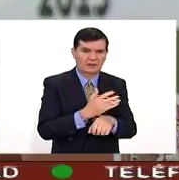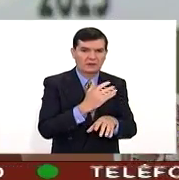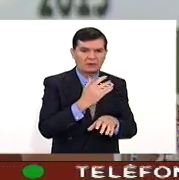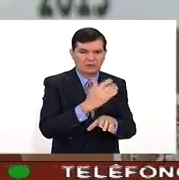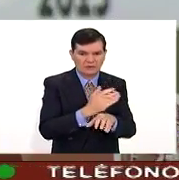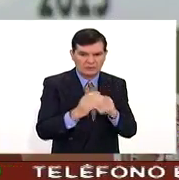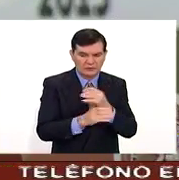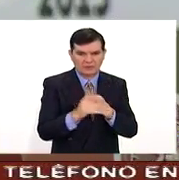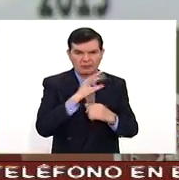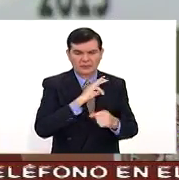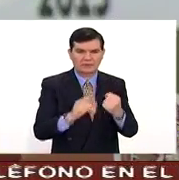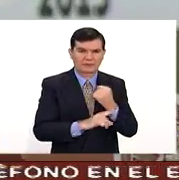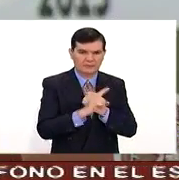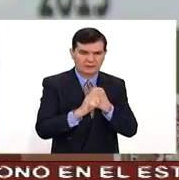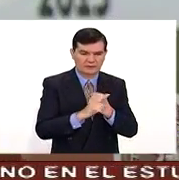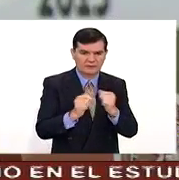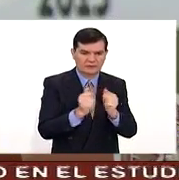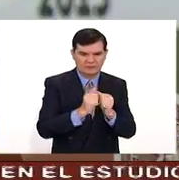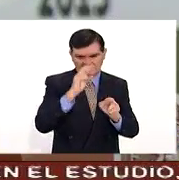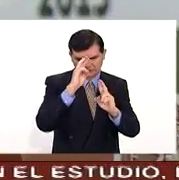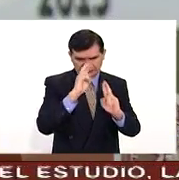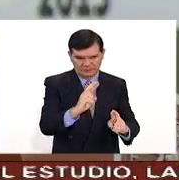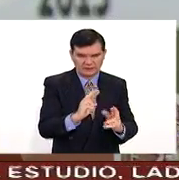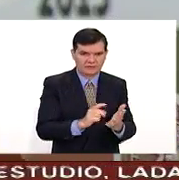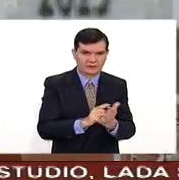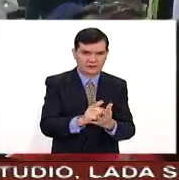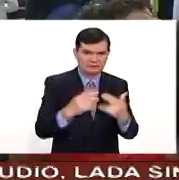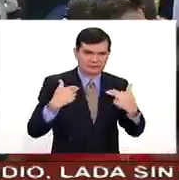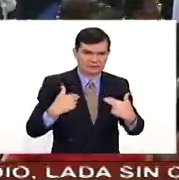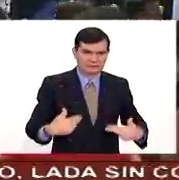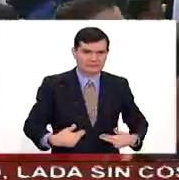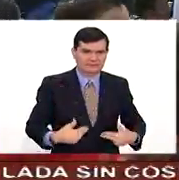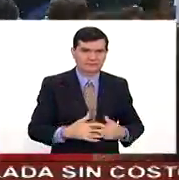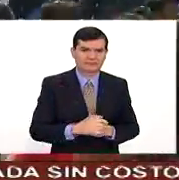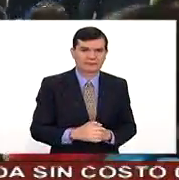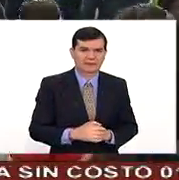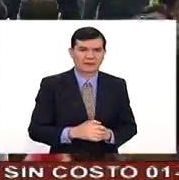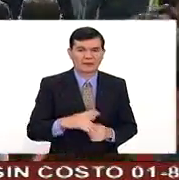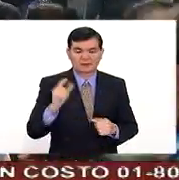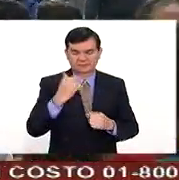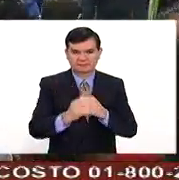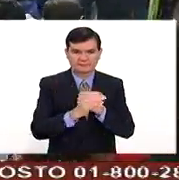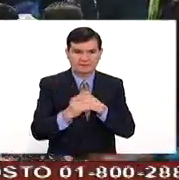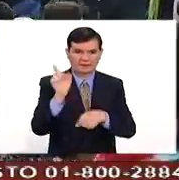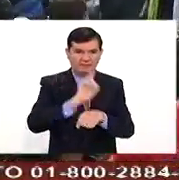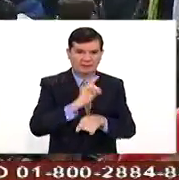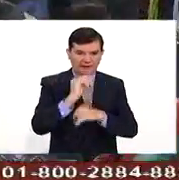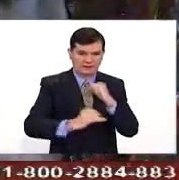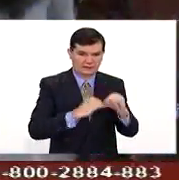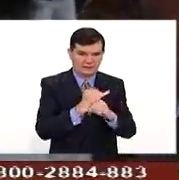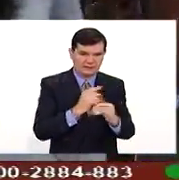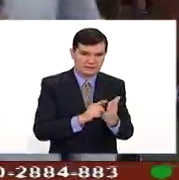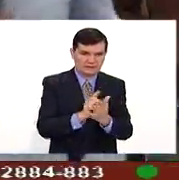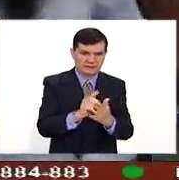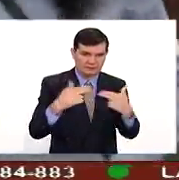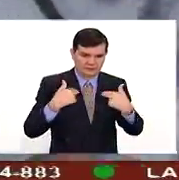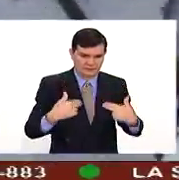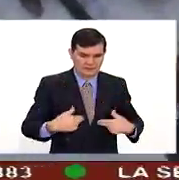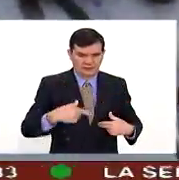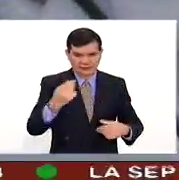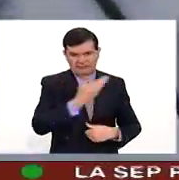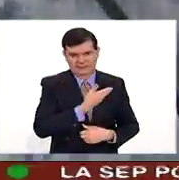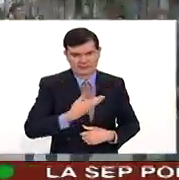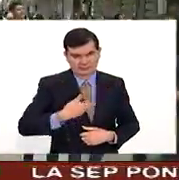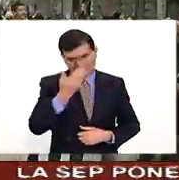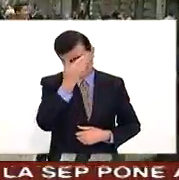que afecten el pleno respeto a los derechos humanos. Al conmemorar el Día Internacional de los Derechos Humanos, el presidente Peña